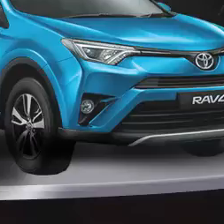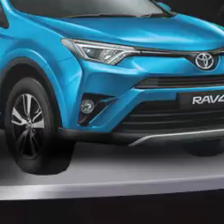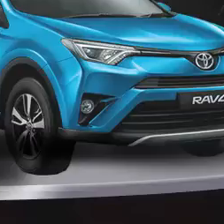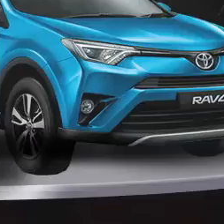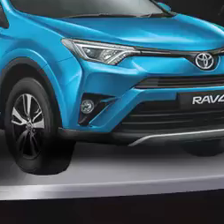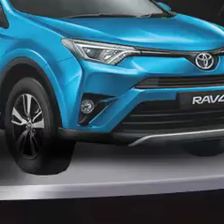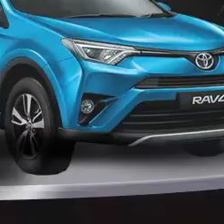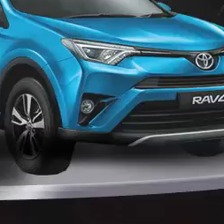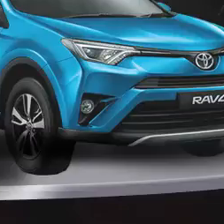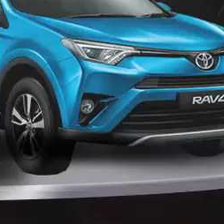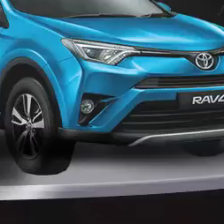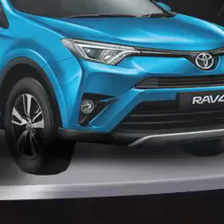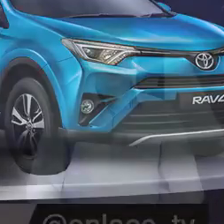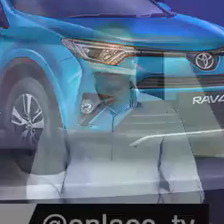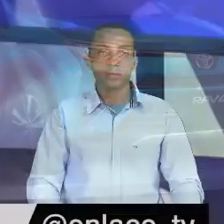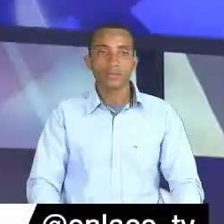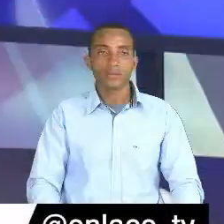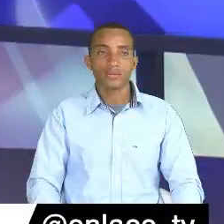RAV5 Street.